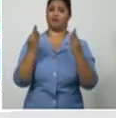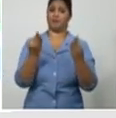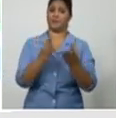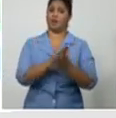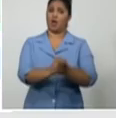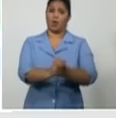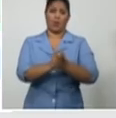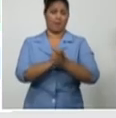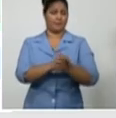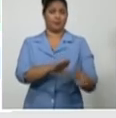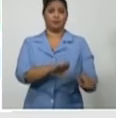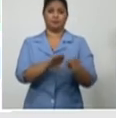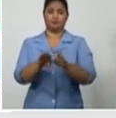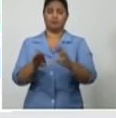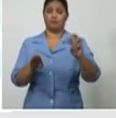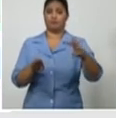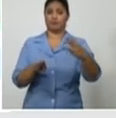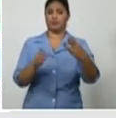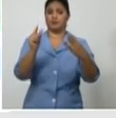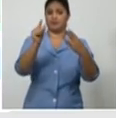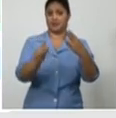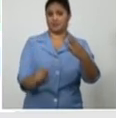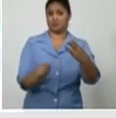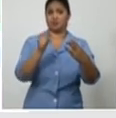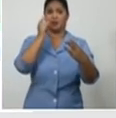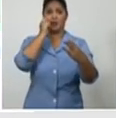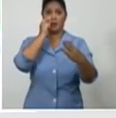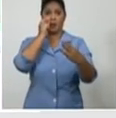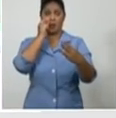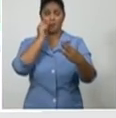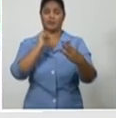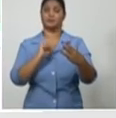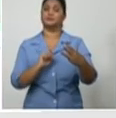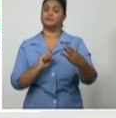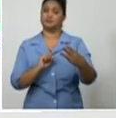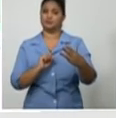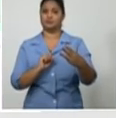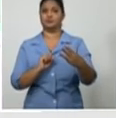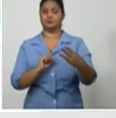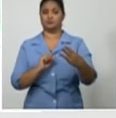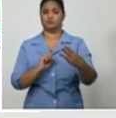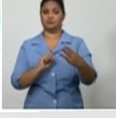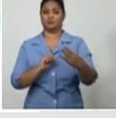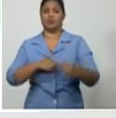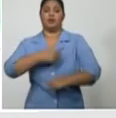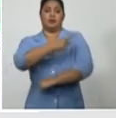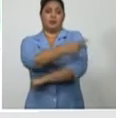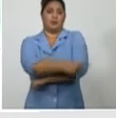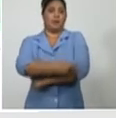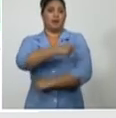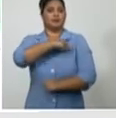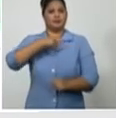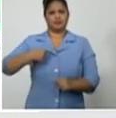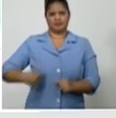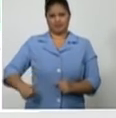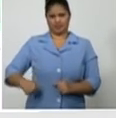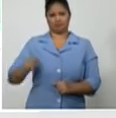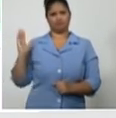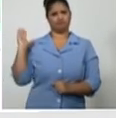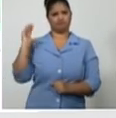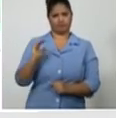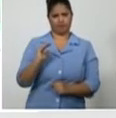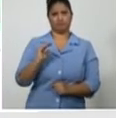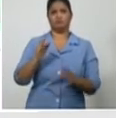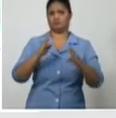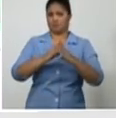Fallece un paciente de nacionalidad china, residente permanente en Cuba,